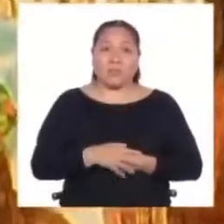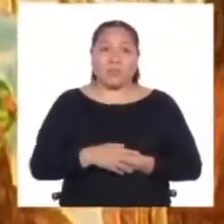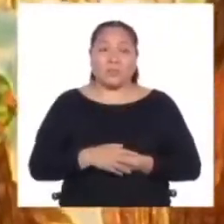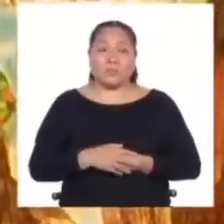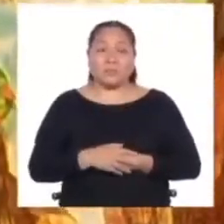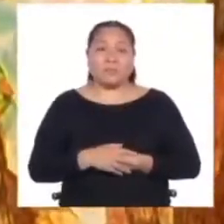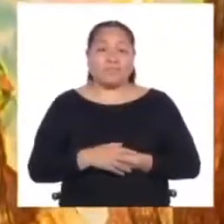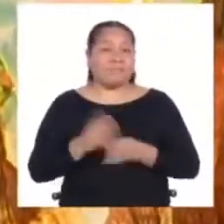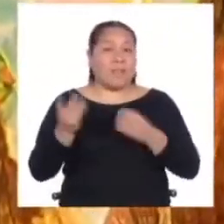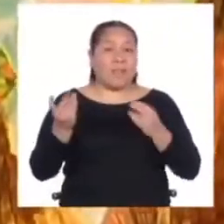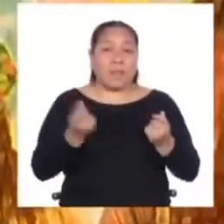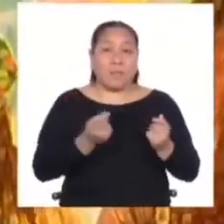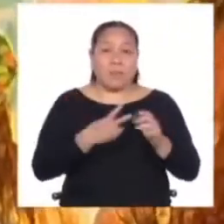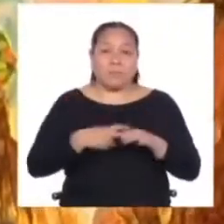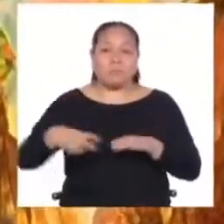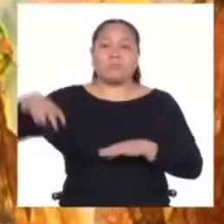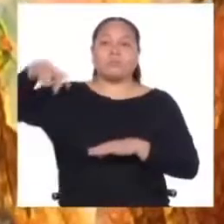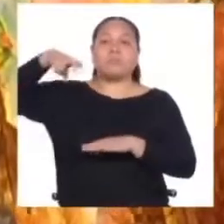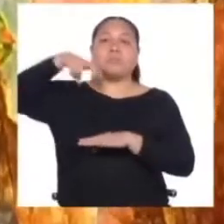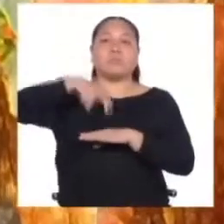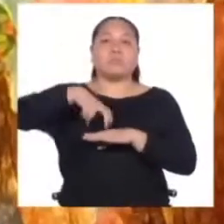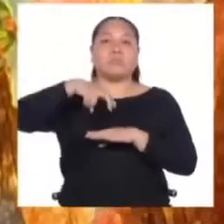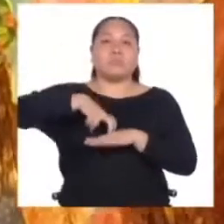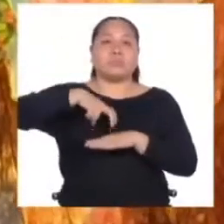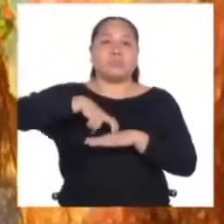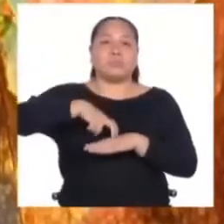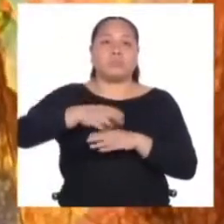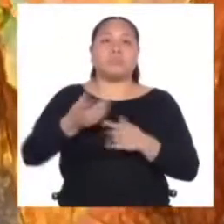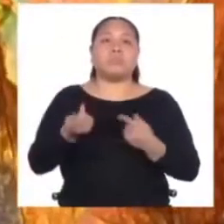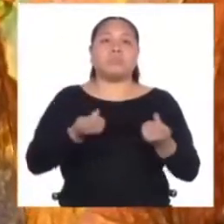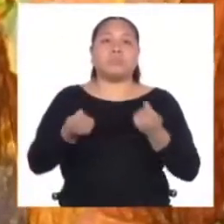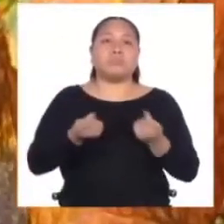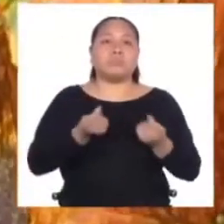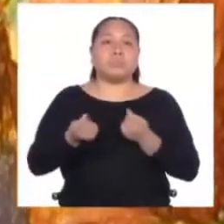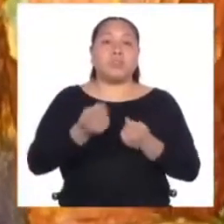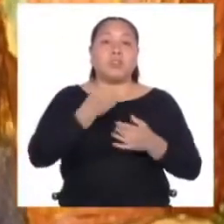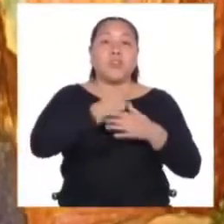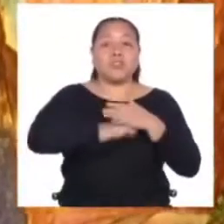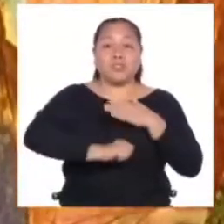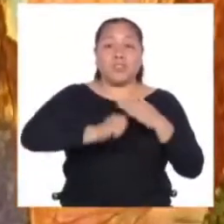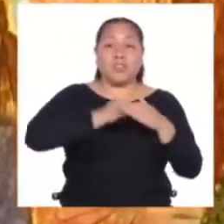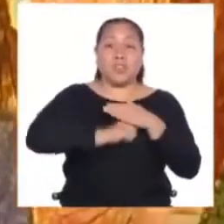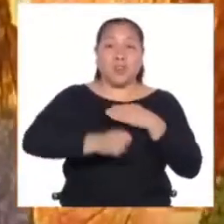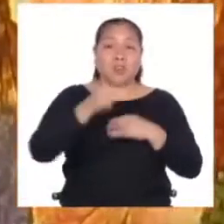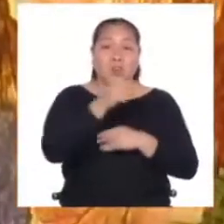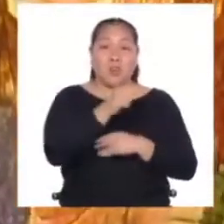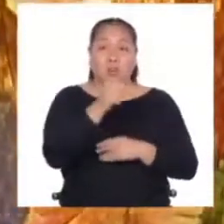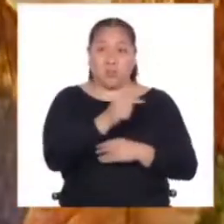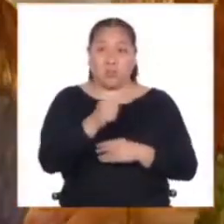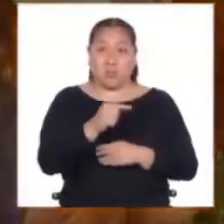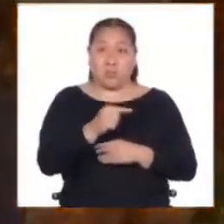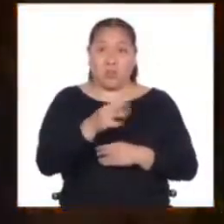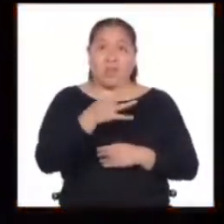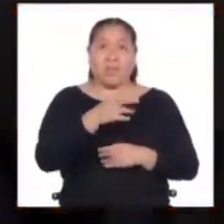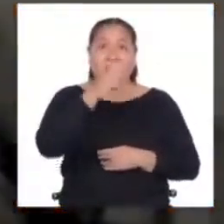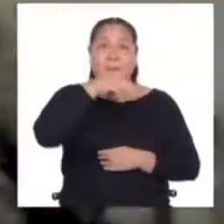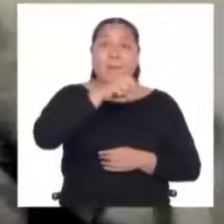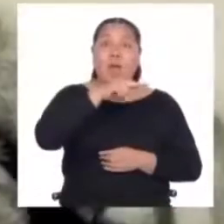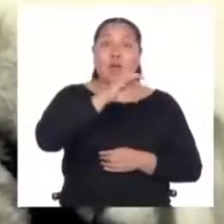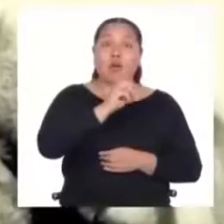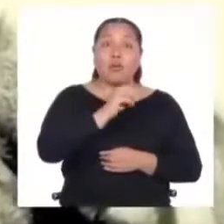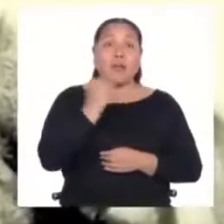De inmediato asumió el gobierno una regencia, hasta que los hijos del Inca fallecido fuesen mayores de